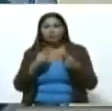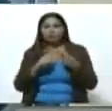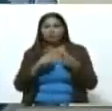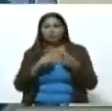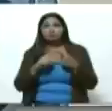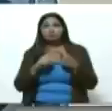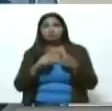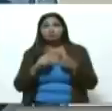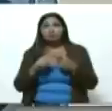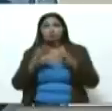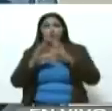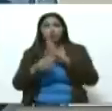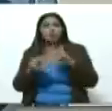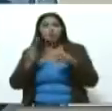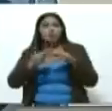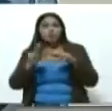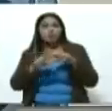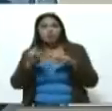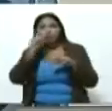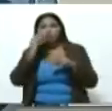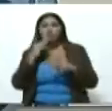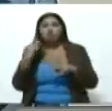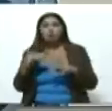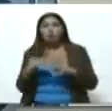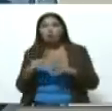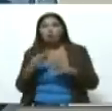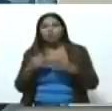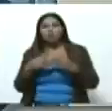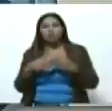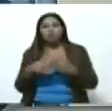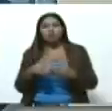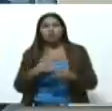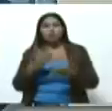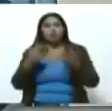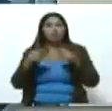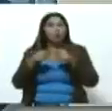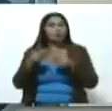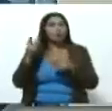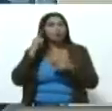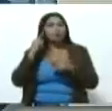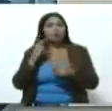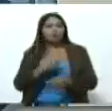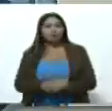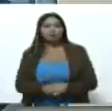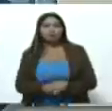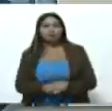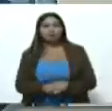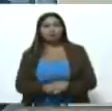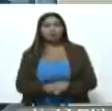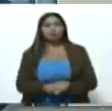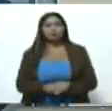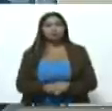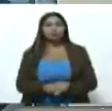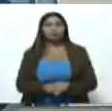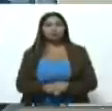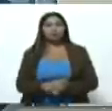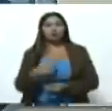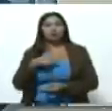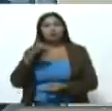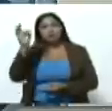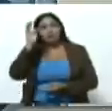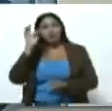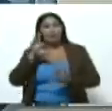trata de niños, niñas y adolescentes y en el delito de trata de mujeres. Hemos también creado